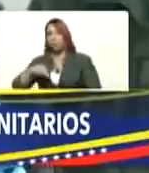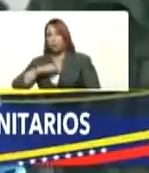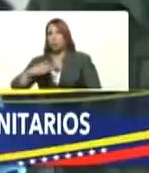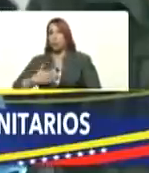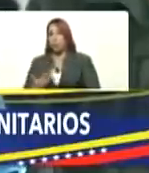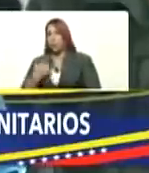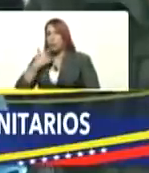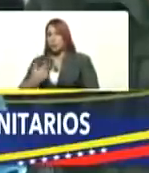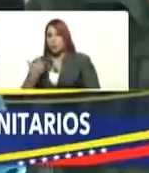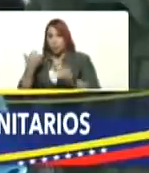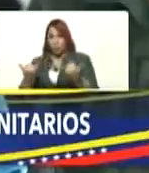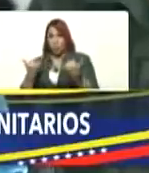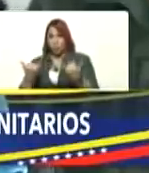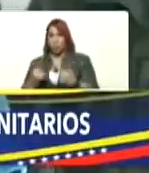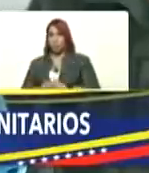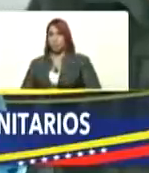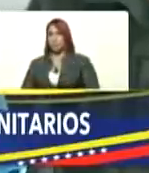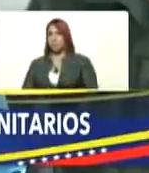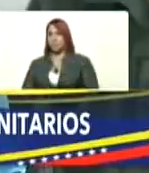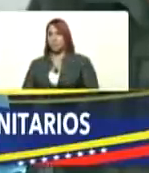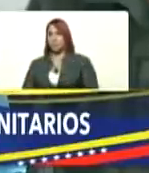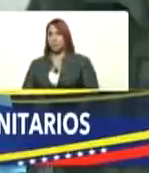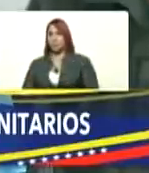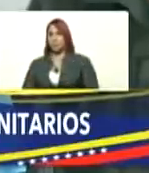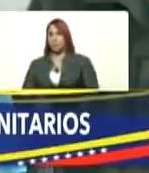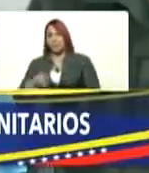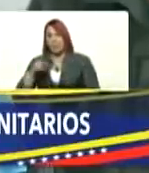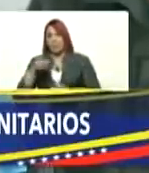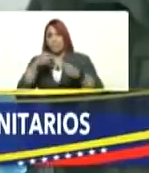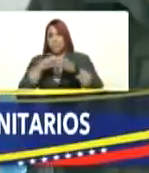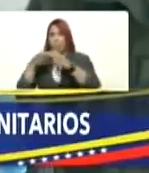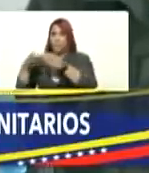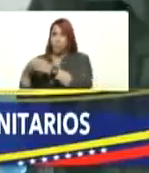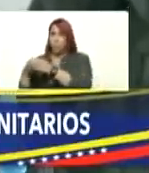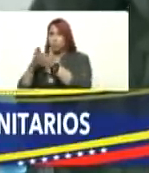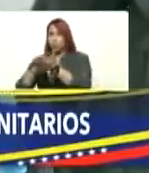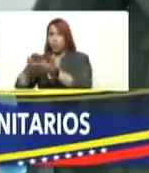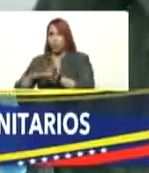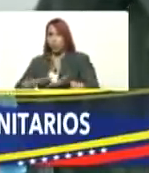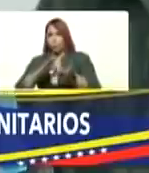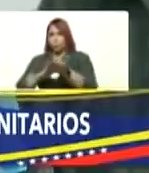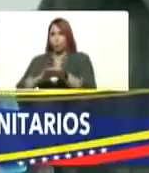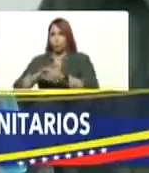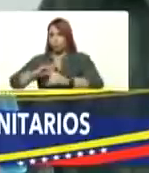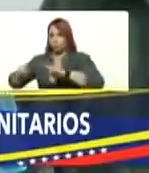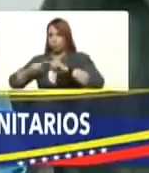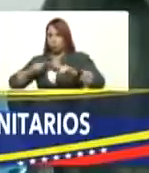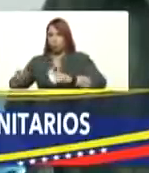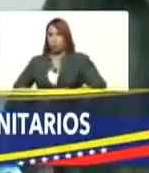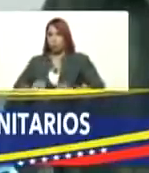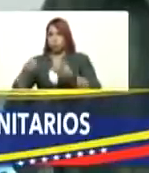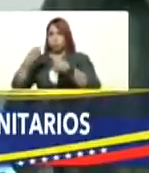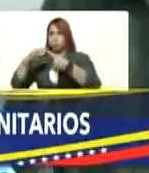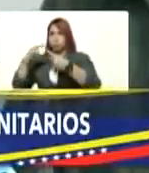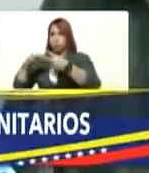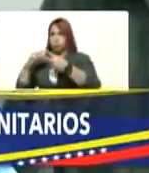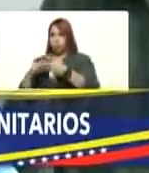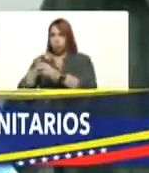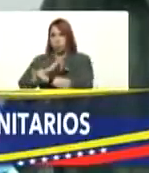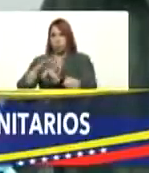este momento, mi comandante, que esas brigadas de soluciones están actuando, llevamos los materiales y se